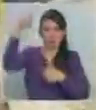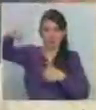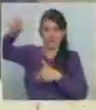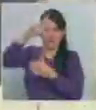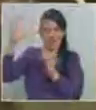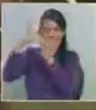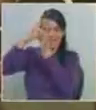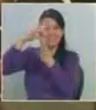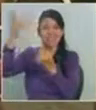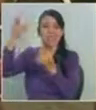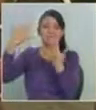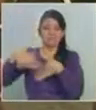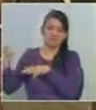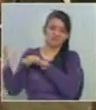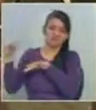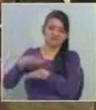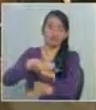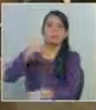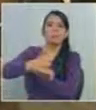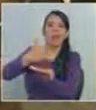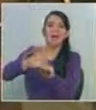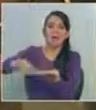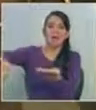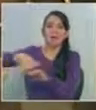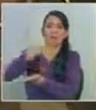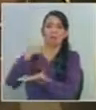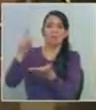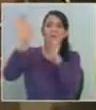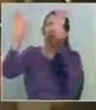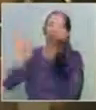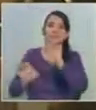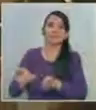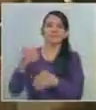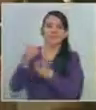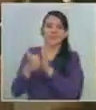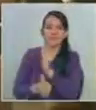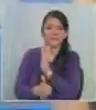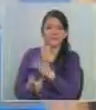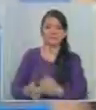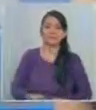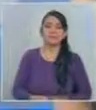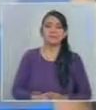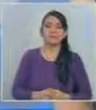Grande para participar de una feria artesanal. En Quito informó Iván Casamengo.